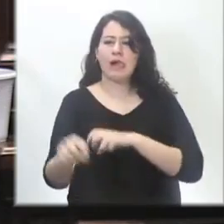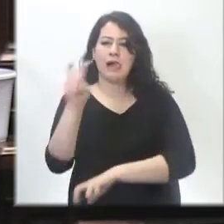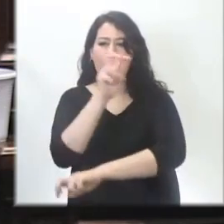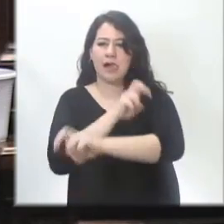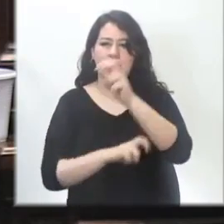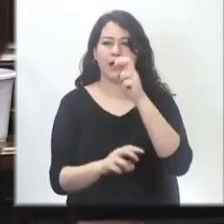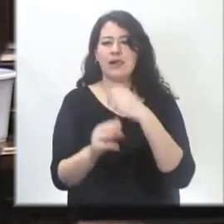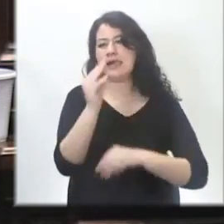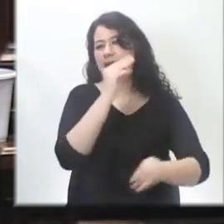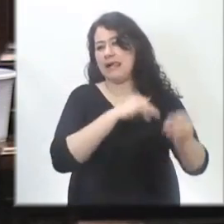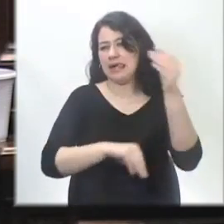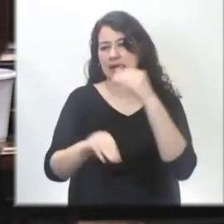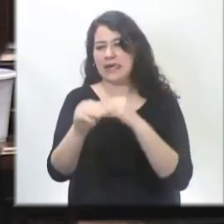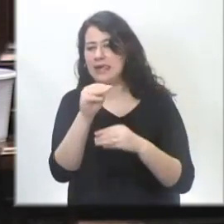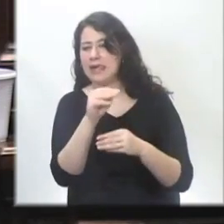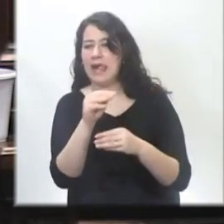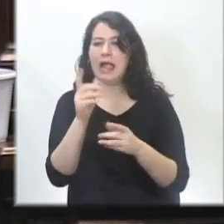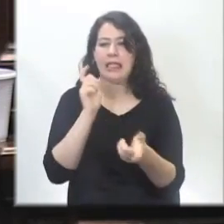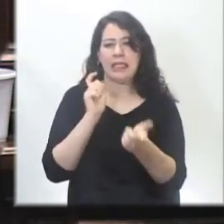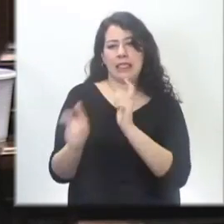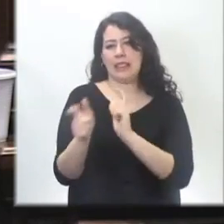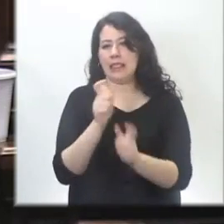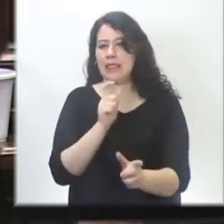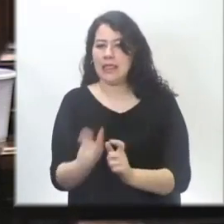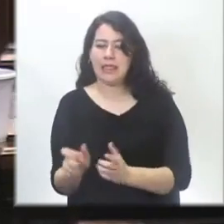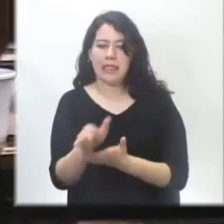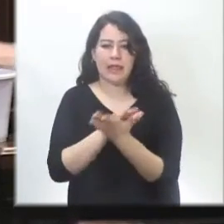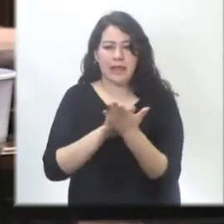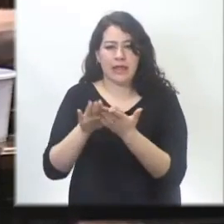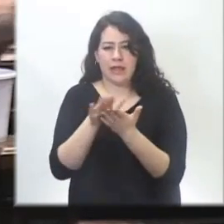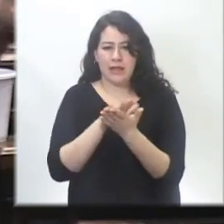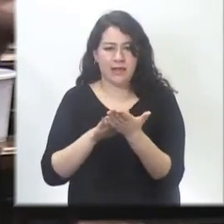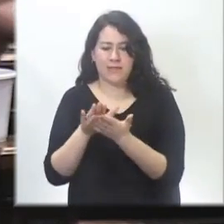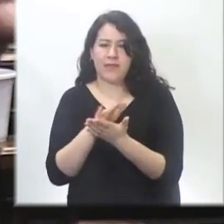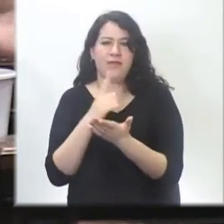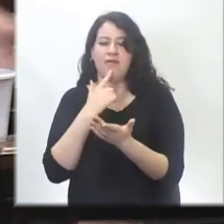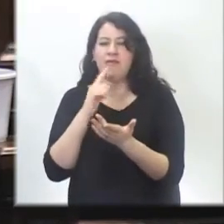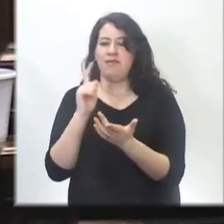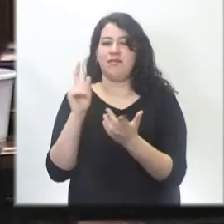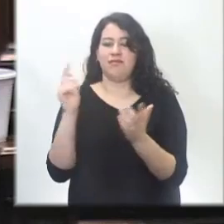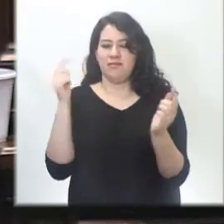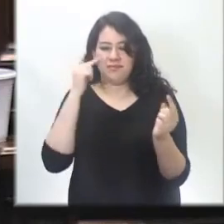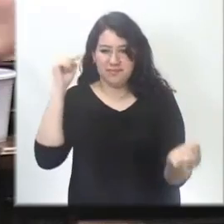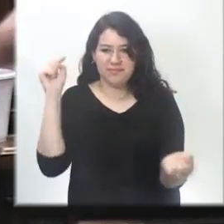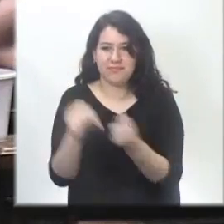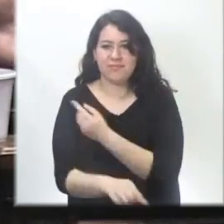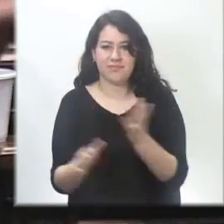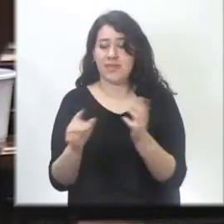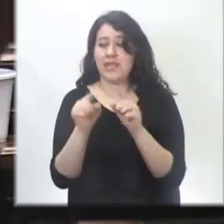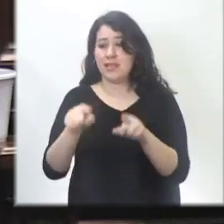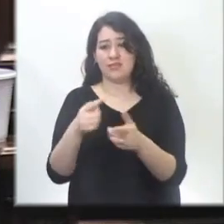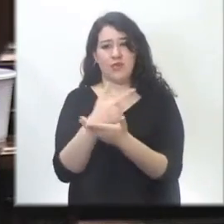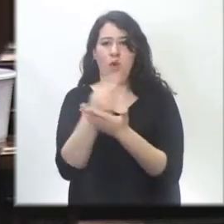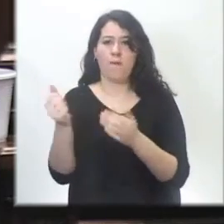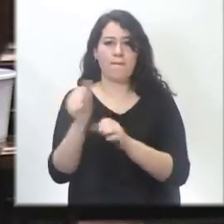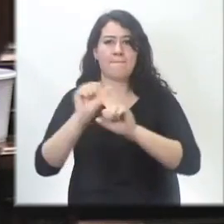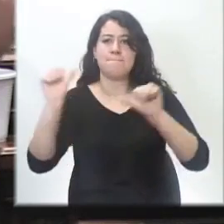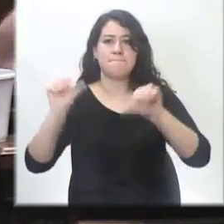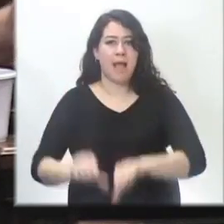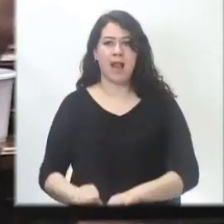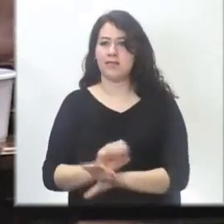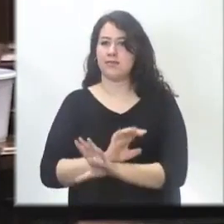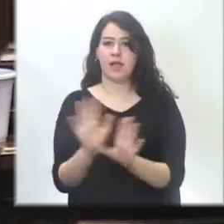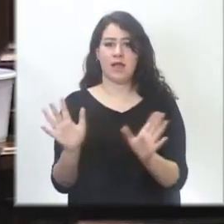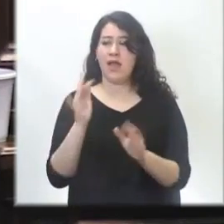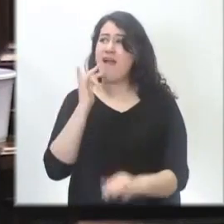buscando atajos para fundamentar lo que no se puede fundamentar bajo ninguna circunstancia, que es que esto fue una mala compra. Que se trata